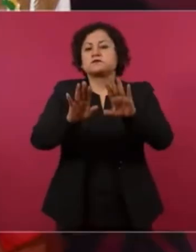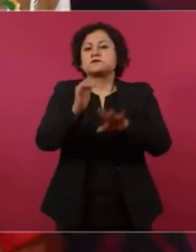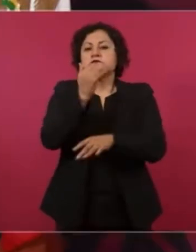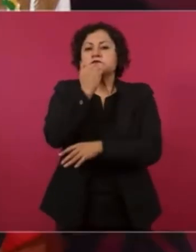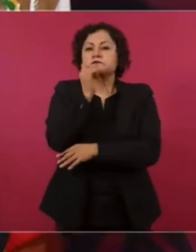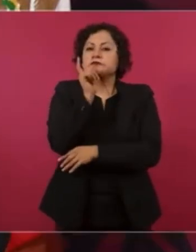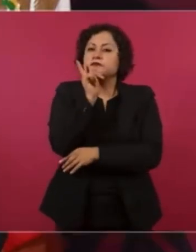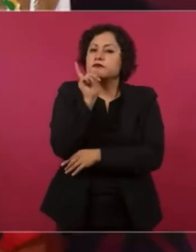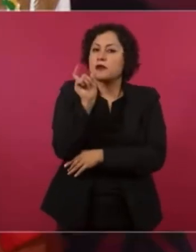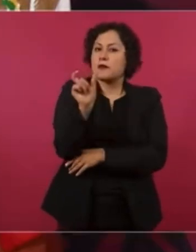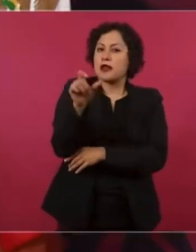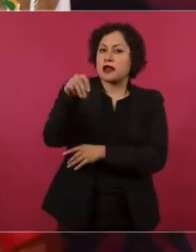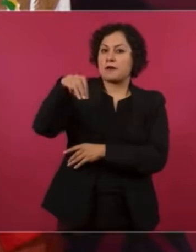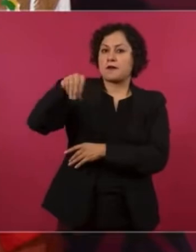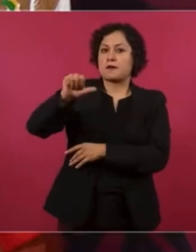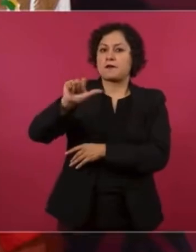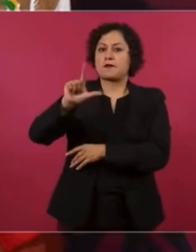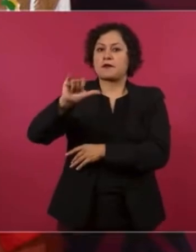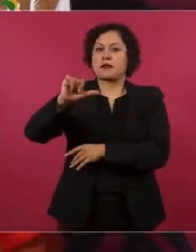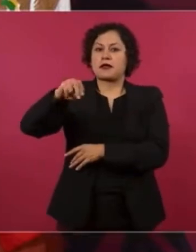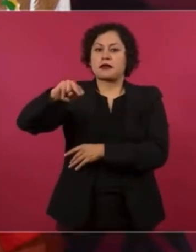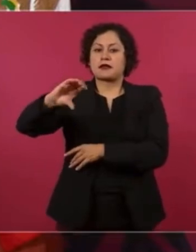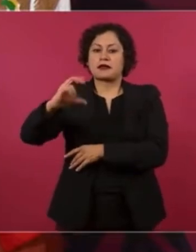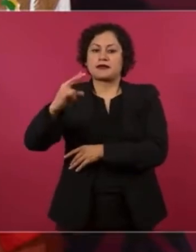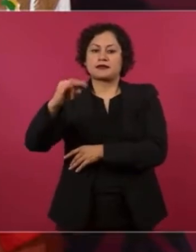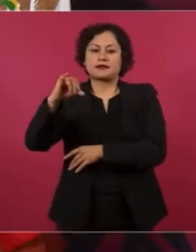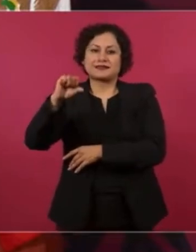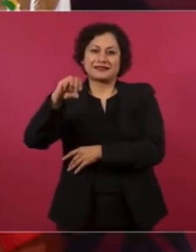un Plan C que ya lo tenemos en la mano, hemos ganado